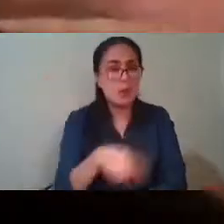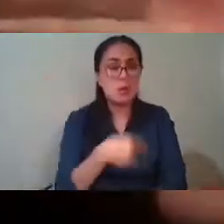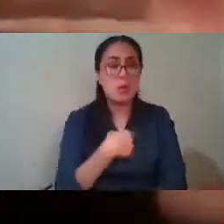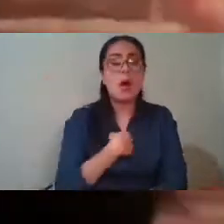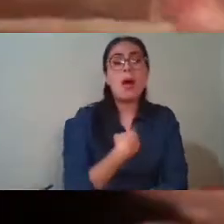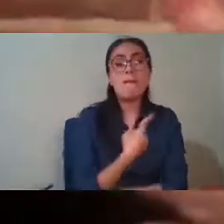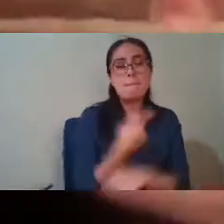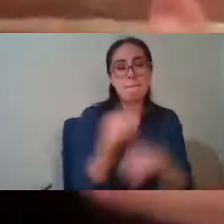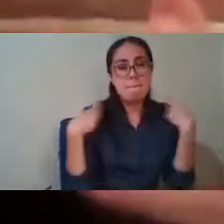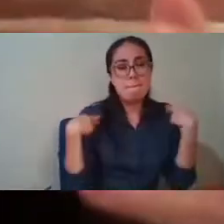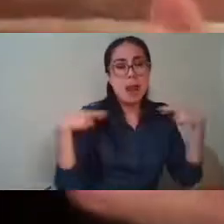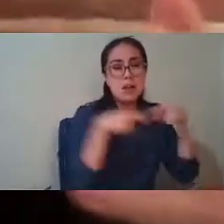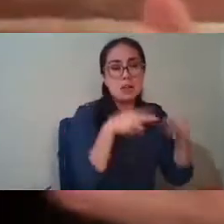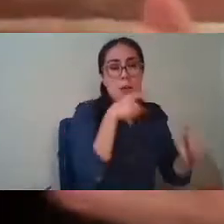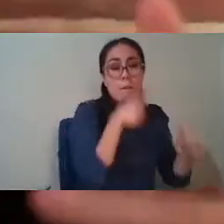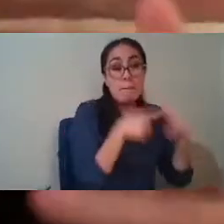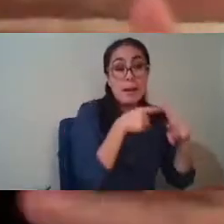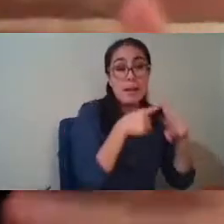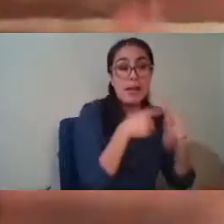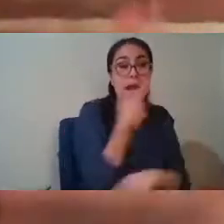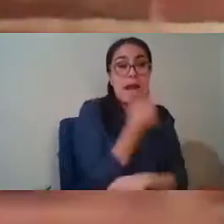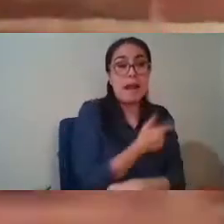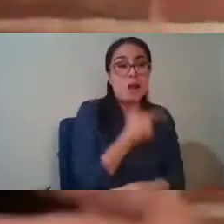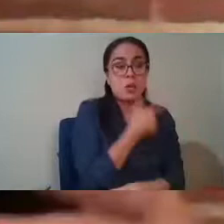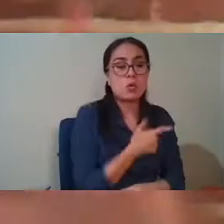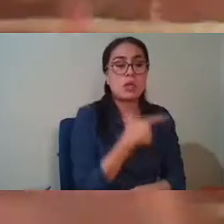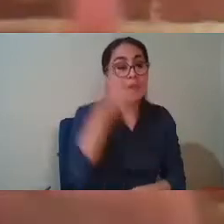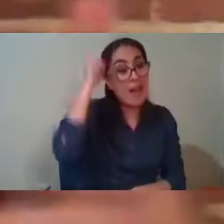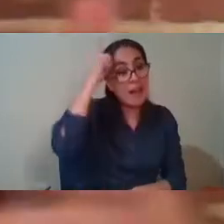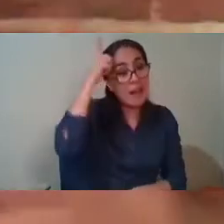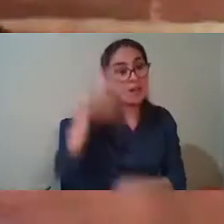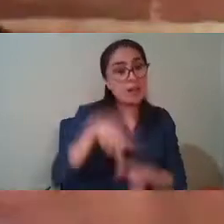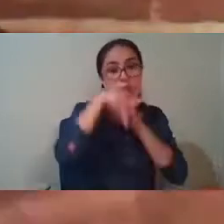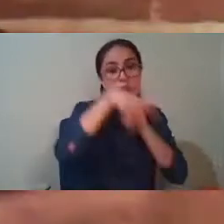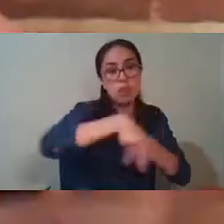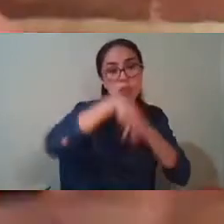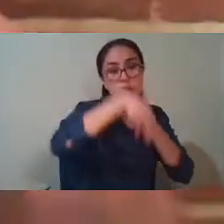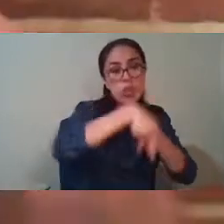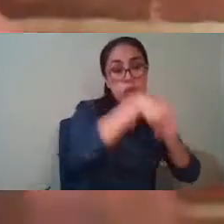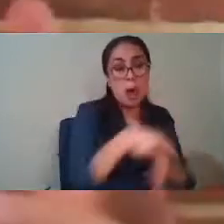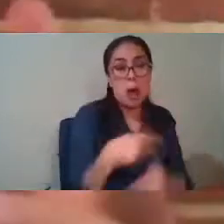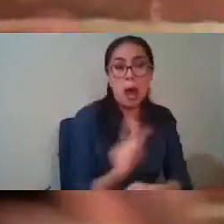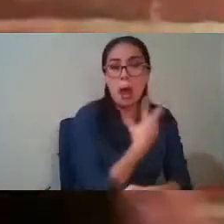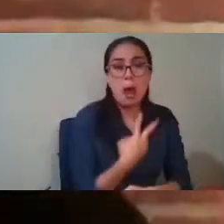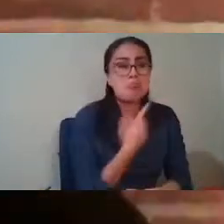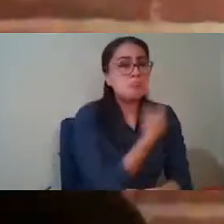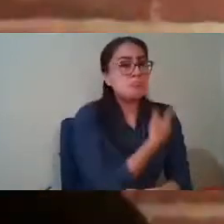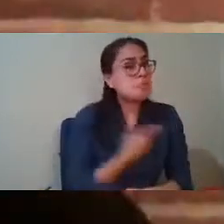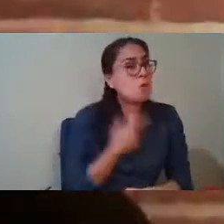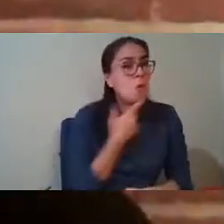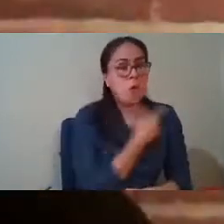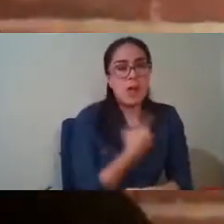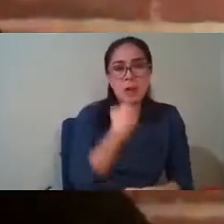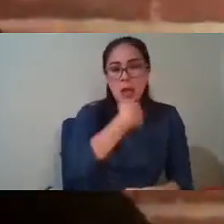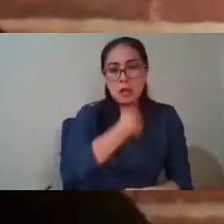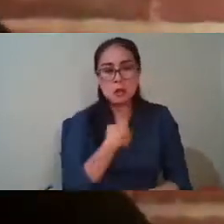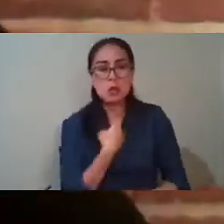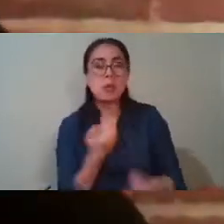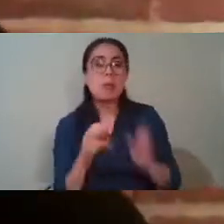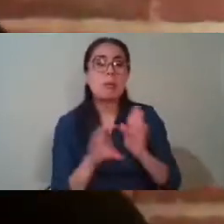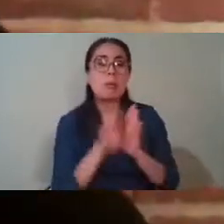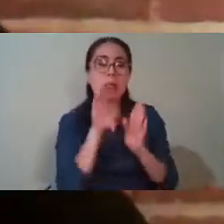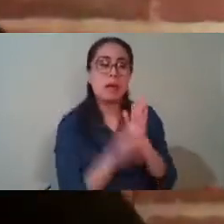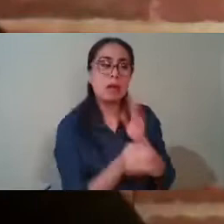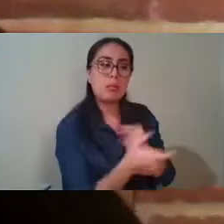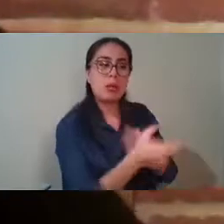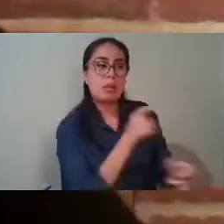profesor de matemática que le gustaban las carreras de caballos y a mí también, y entonces yo le daba datos a cambio de